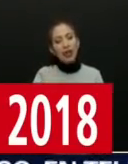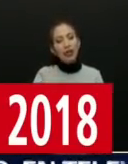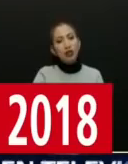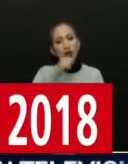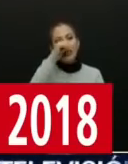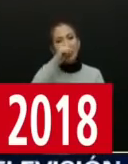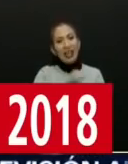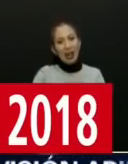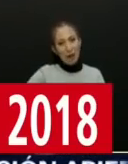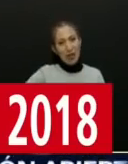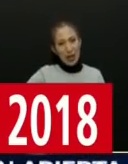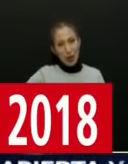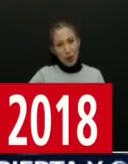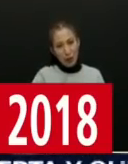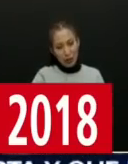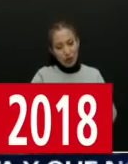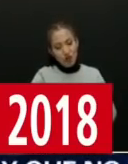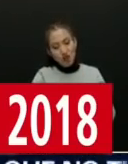de Gobernación.